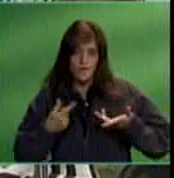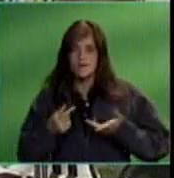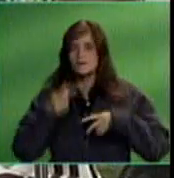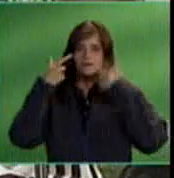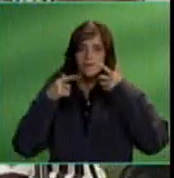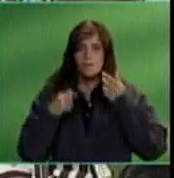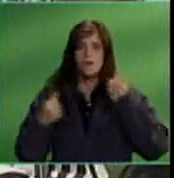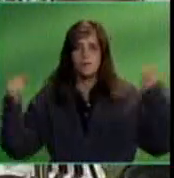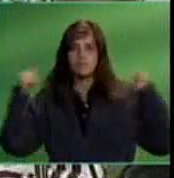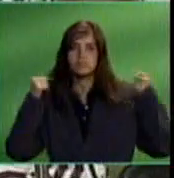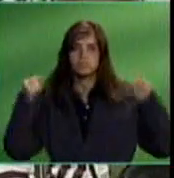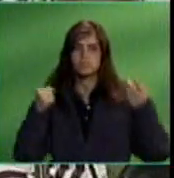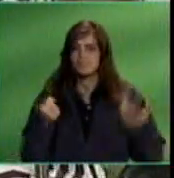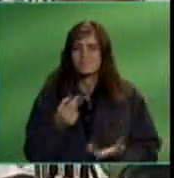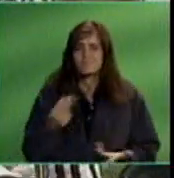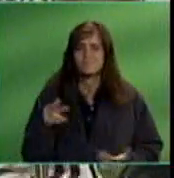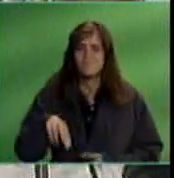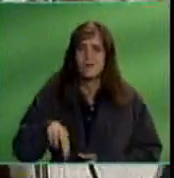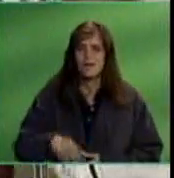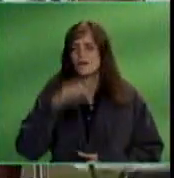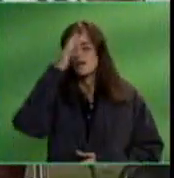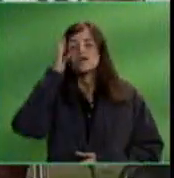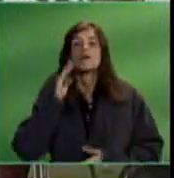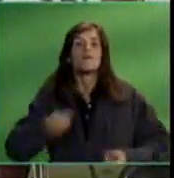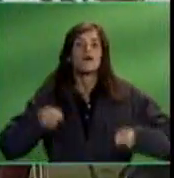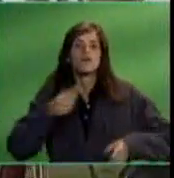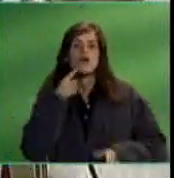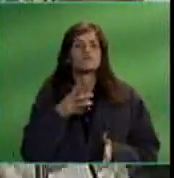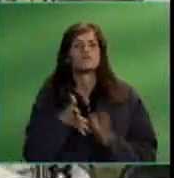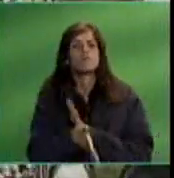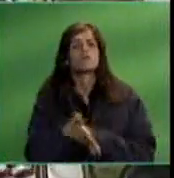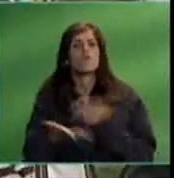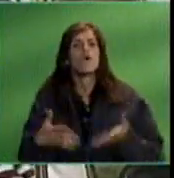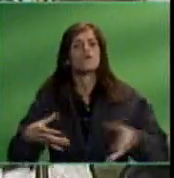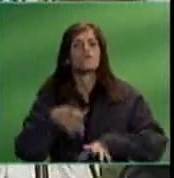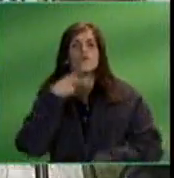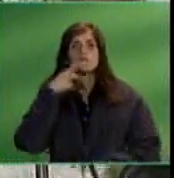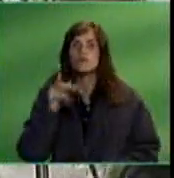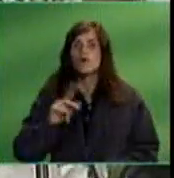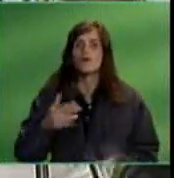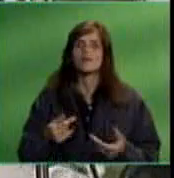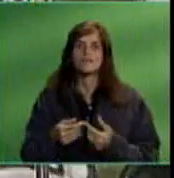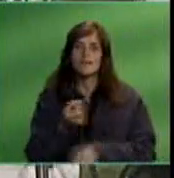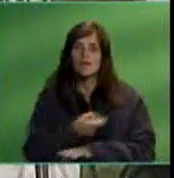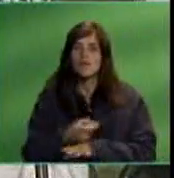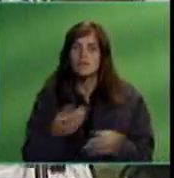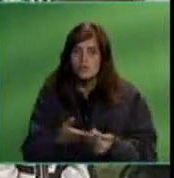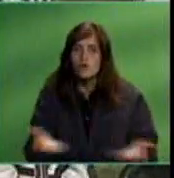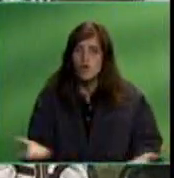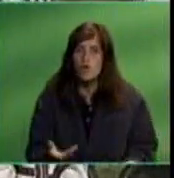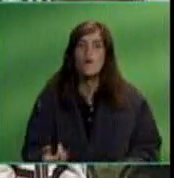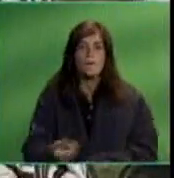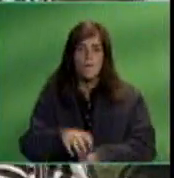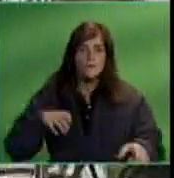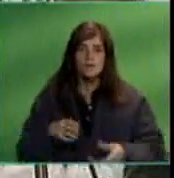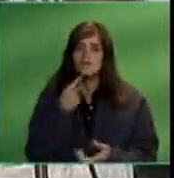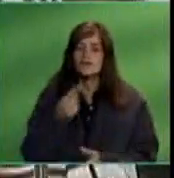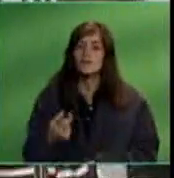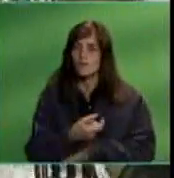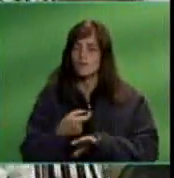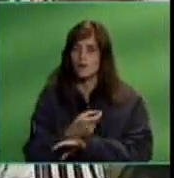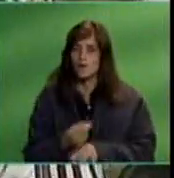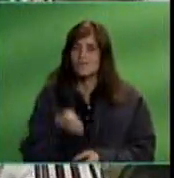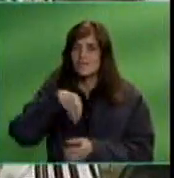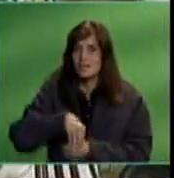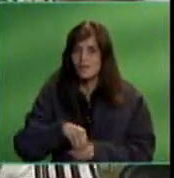ejercicio un solo mercal donde se le diga Epa Cuál es su militancia No aquí se gobierna para todo ahora la mayoría dijo que gobernamos